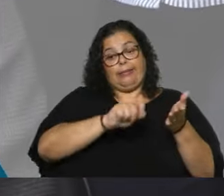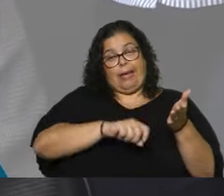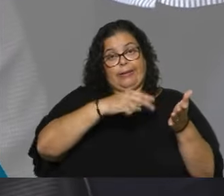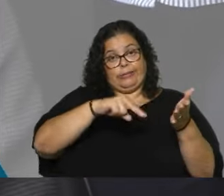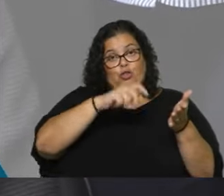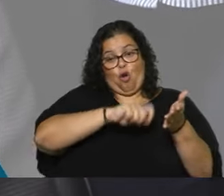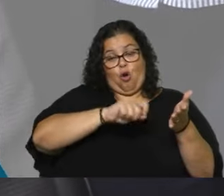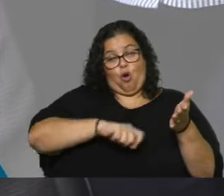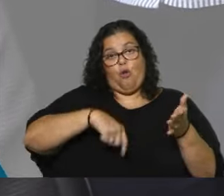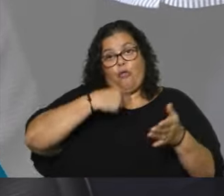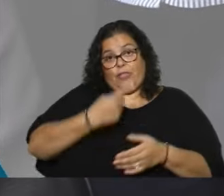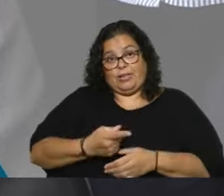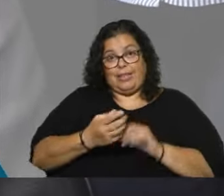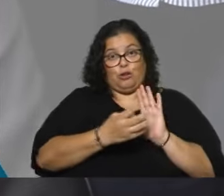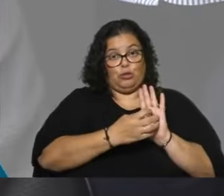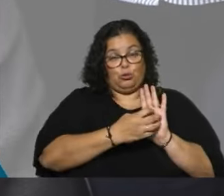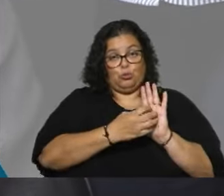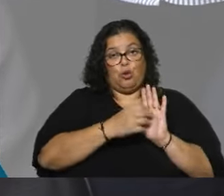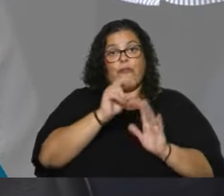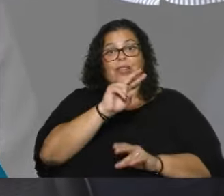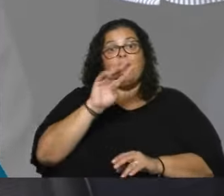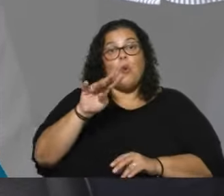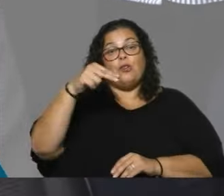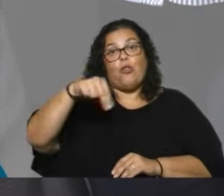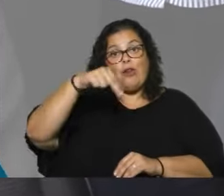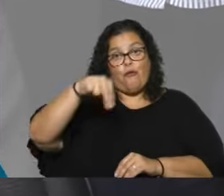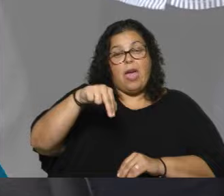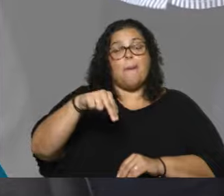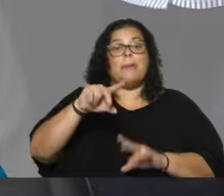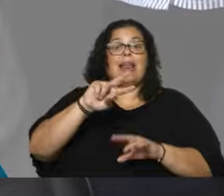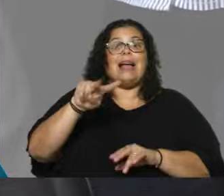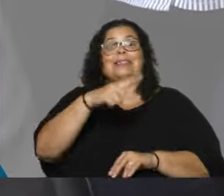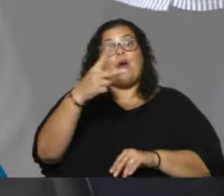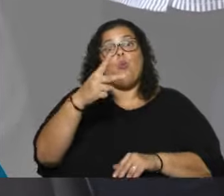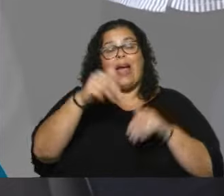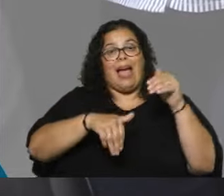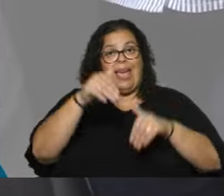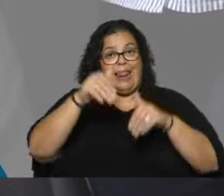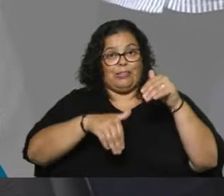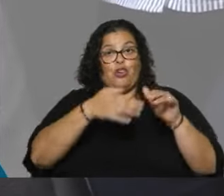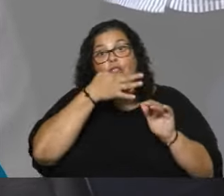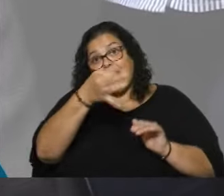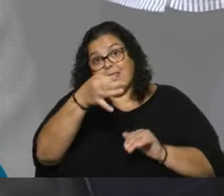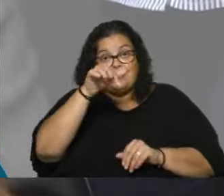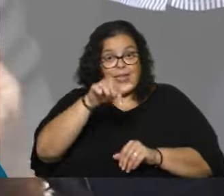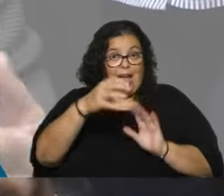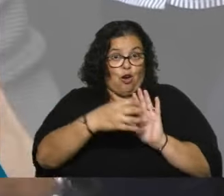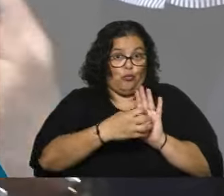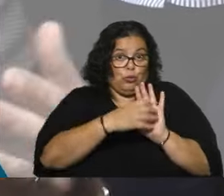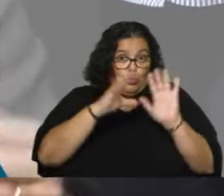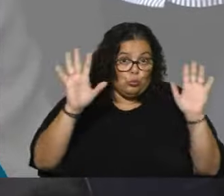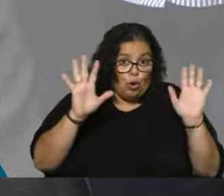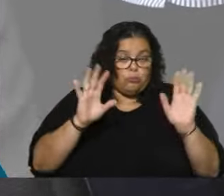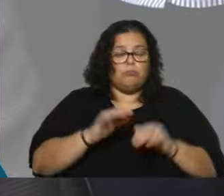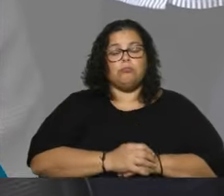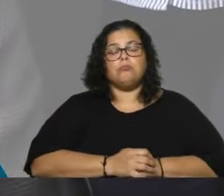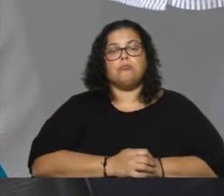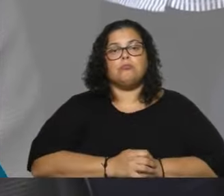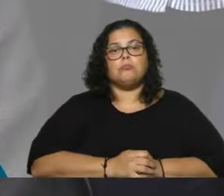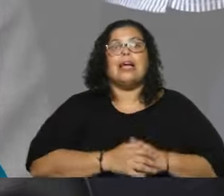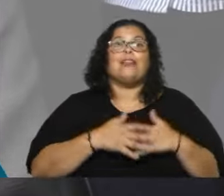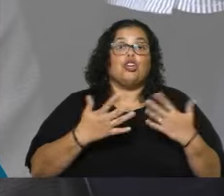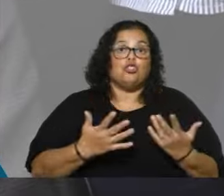el 24 de noviembre se celebra la segunda elección, así la nombra la Constitución a esa instancia del balotaje.